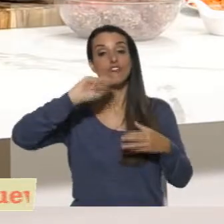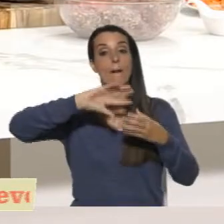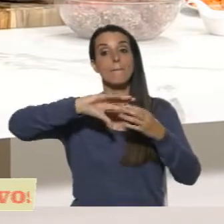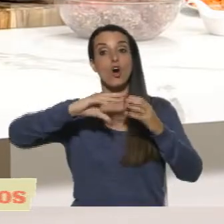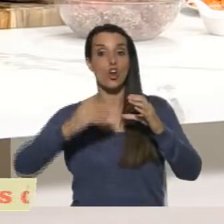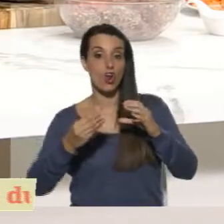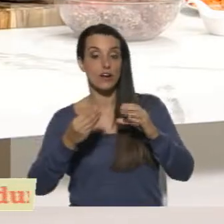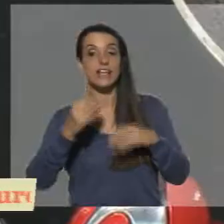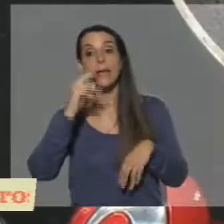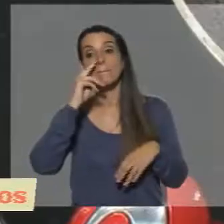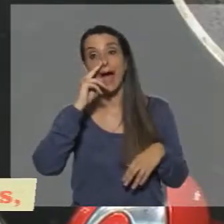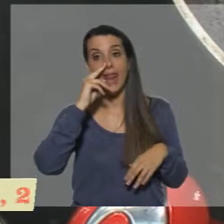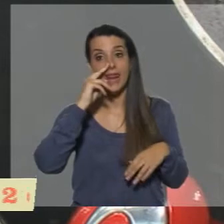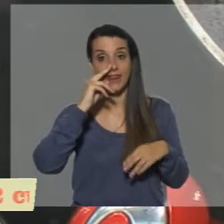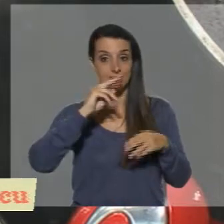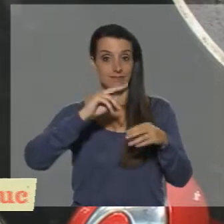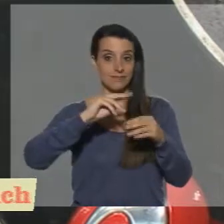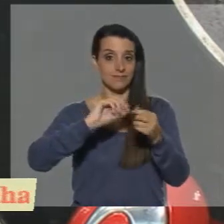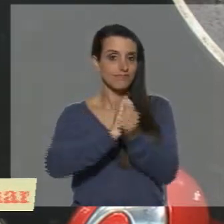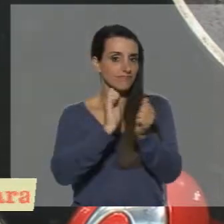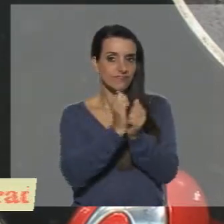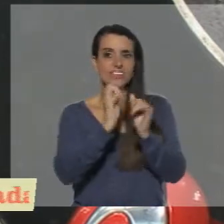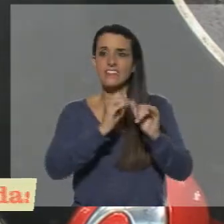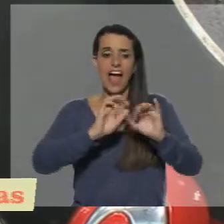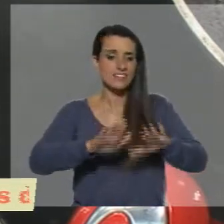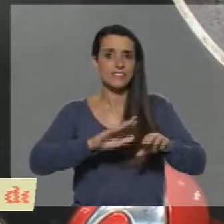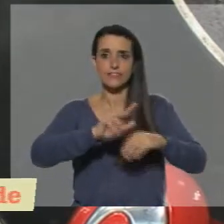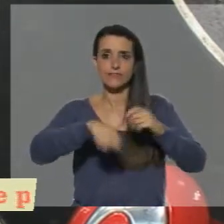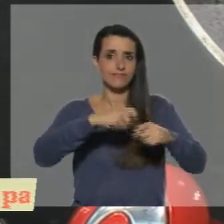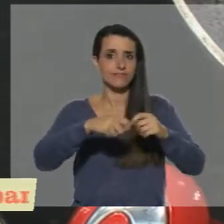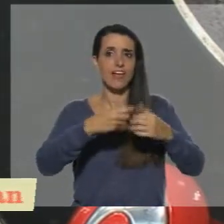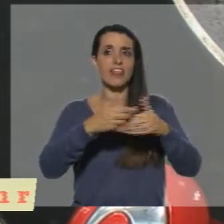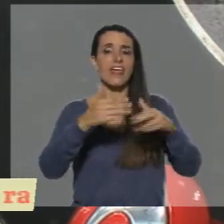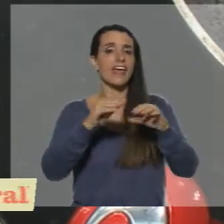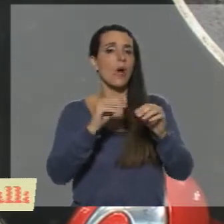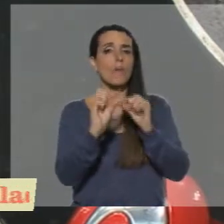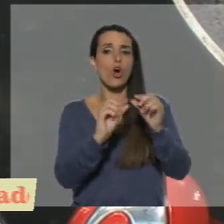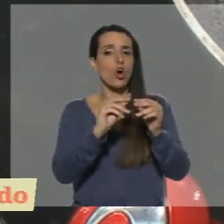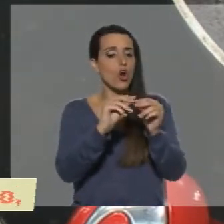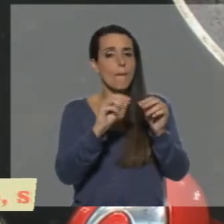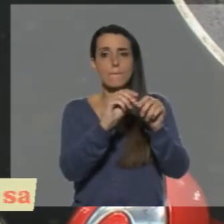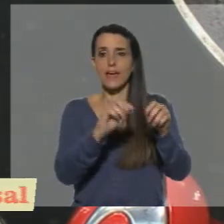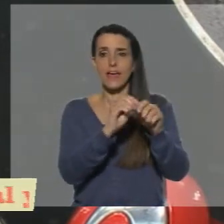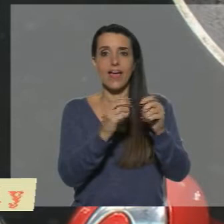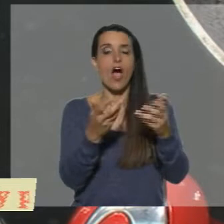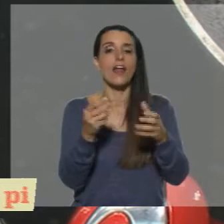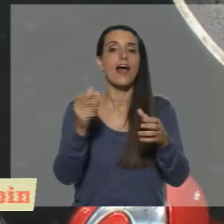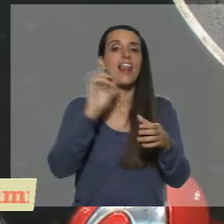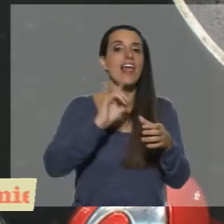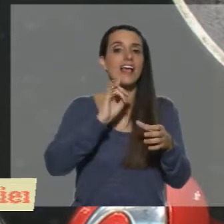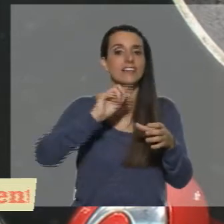fueron la mía de pan para adentro, ¿no? El pan y así de nomás la amiguita le pones. Sí, así nomás. Vamos a dejar que se rompa un poquito y ahí le vamos a agregar la leche